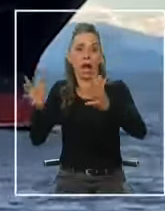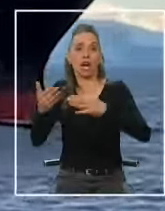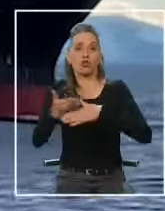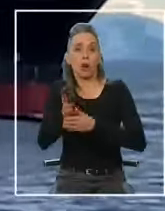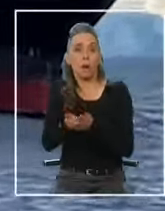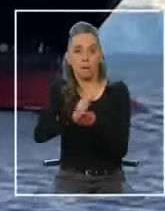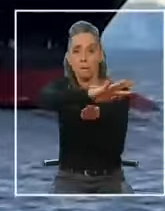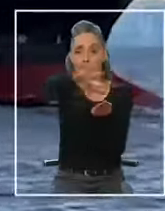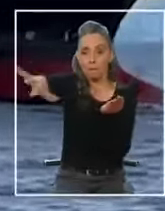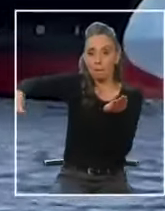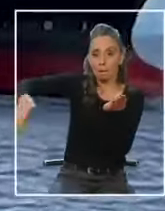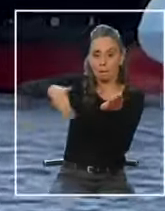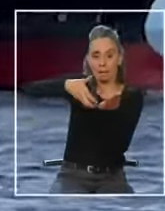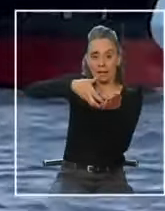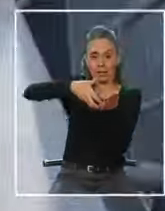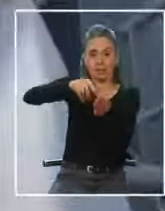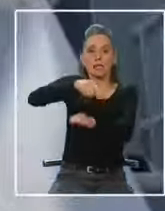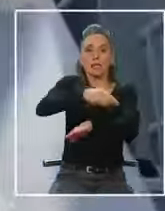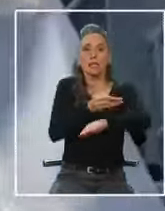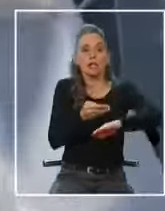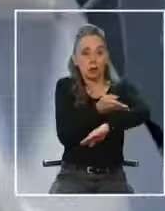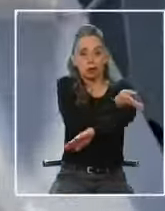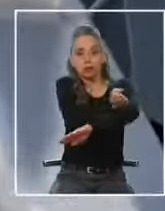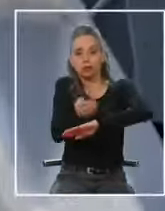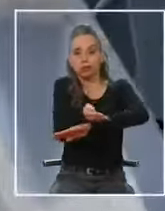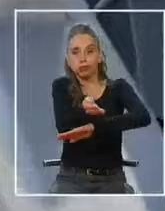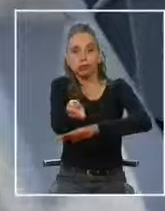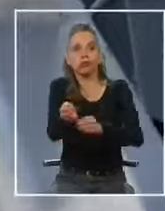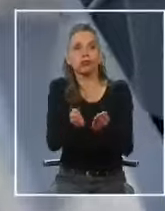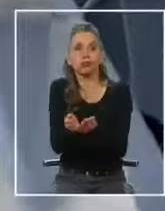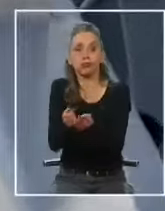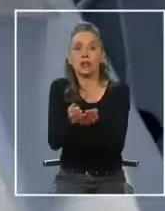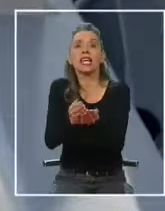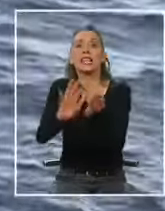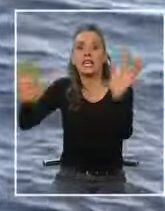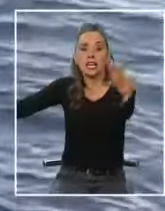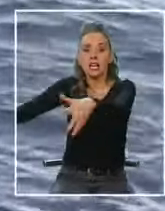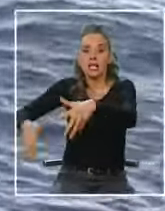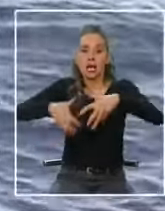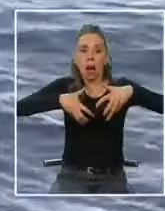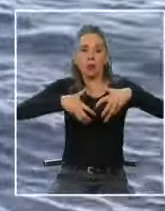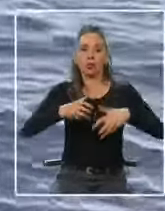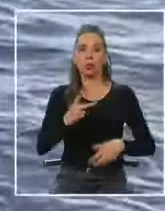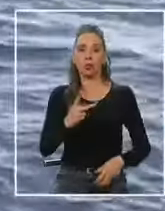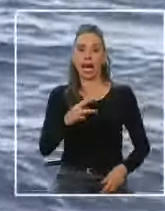que circulan en sus mares dedicados a la pesca industrial del krill.